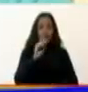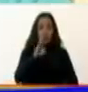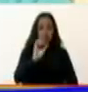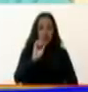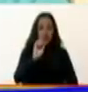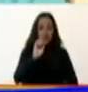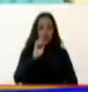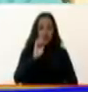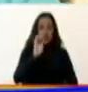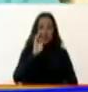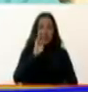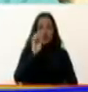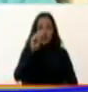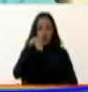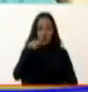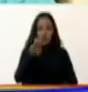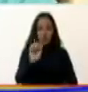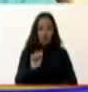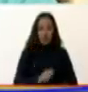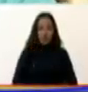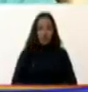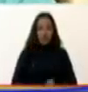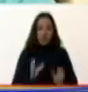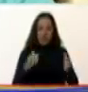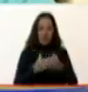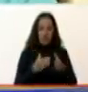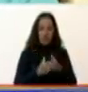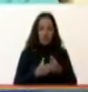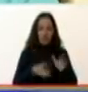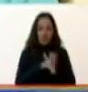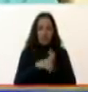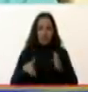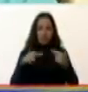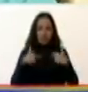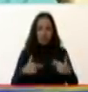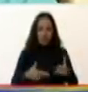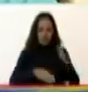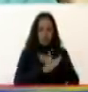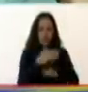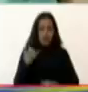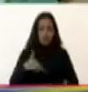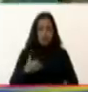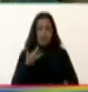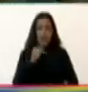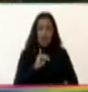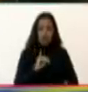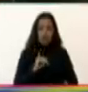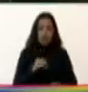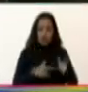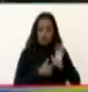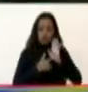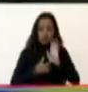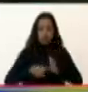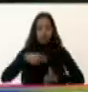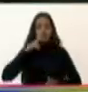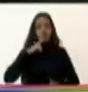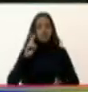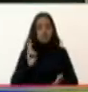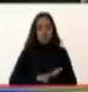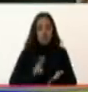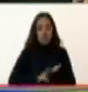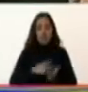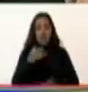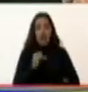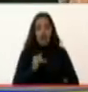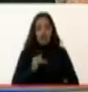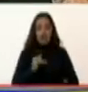comprobados. La Comisión de Derechos Humanos, que fue de Argentina, comprueba que hubo desmembramiento